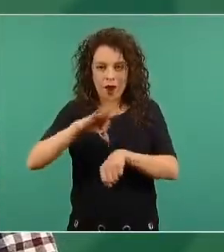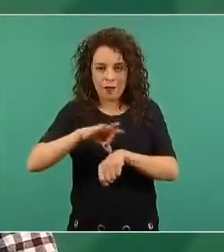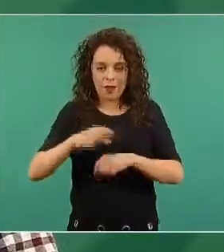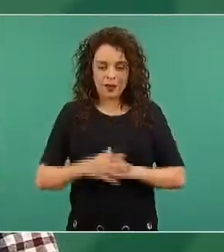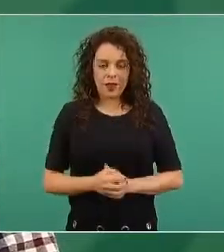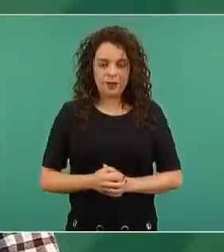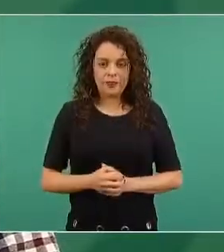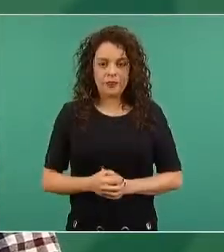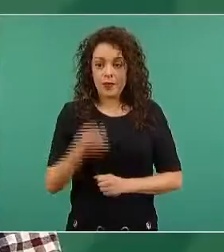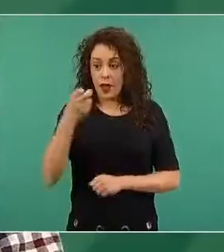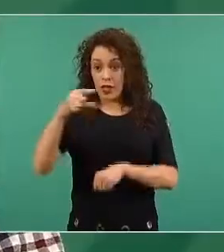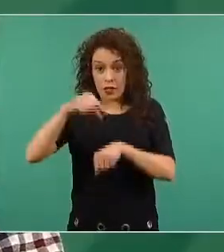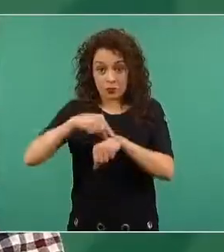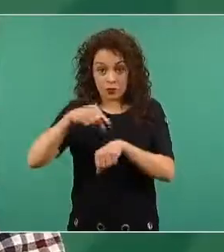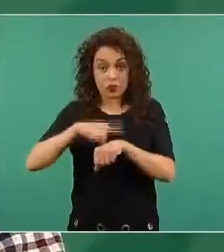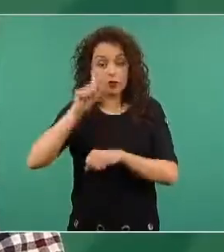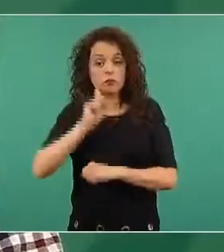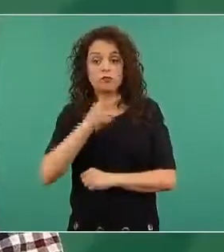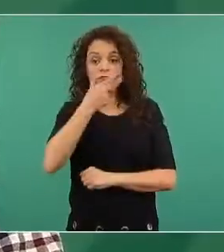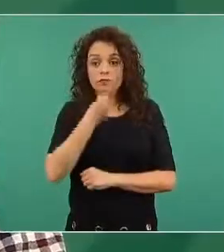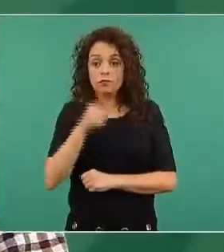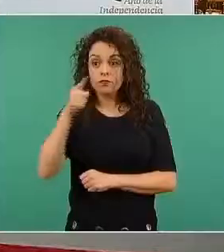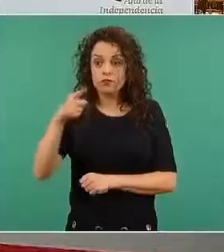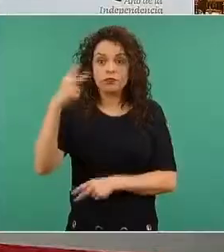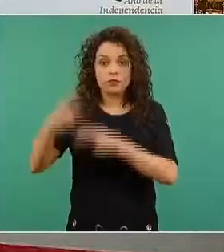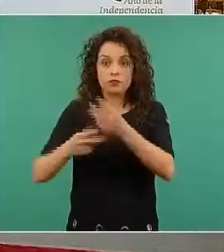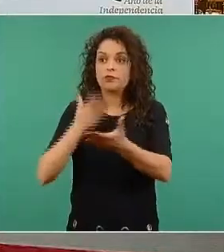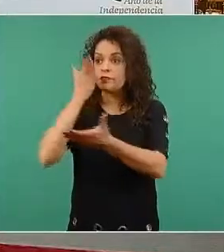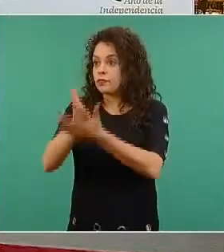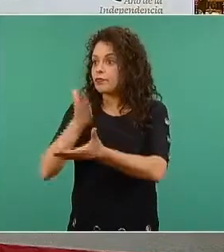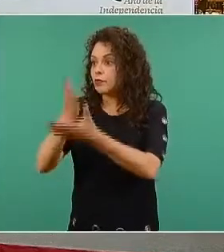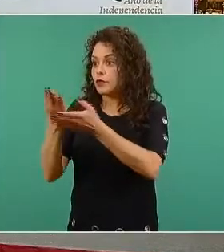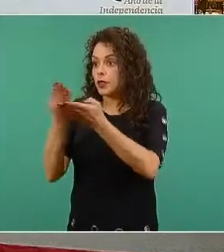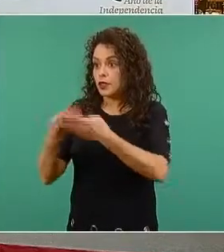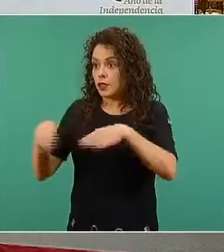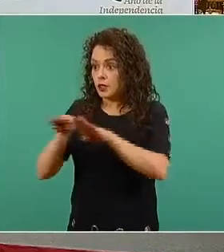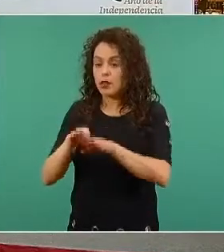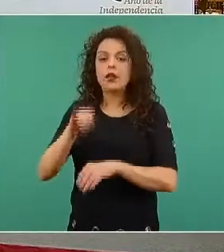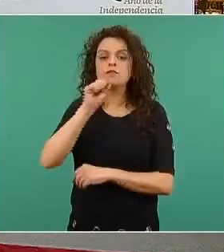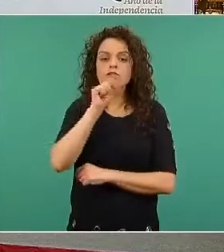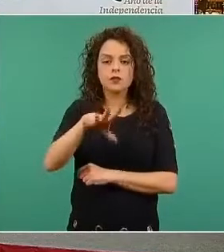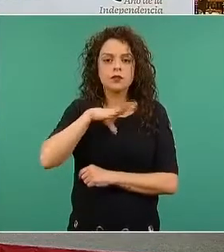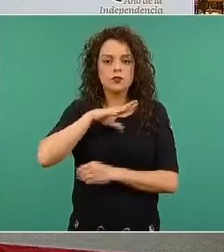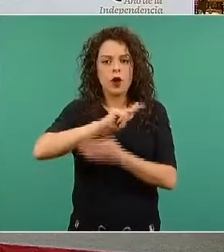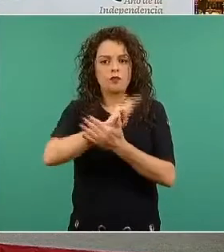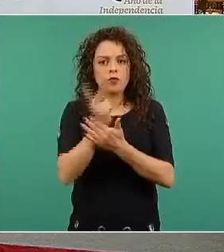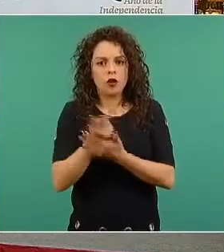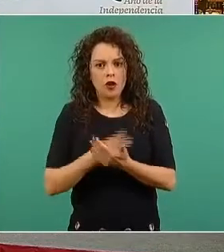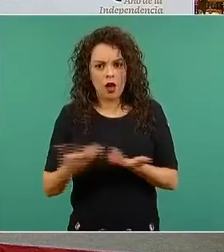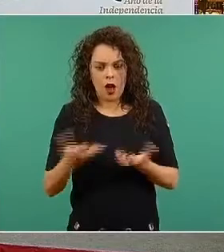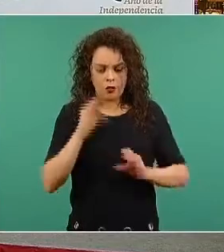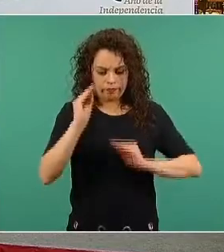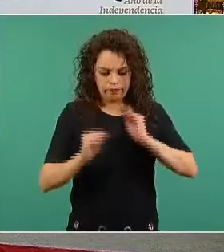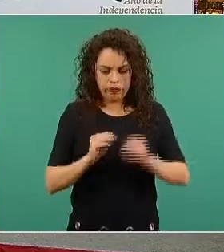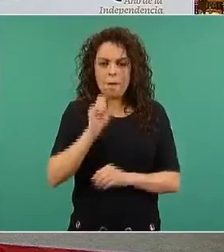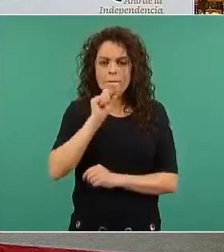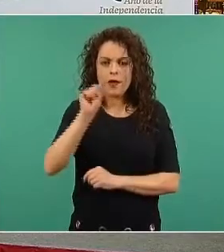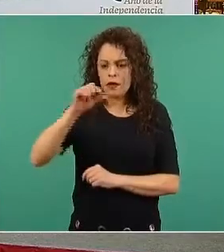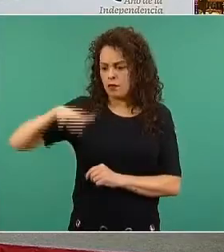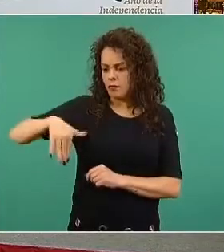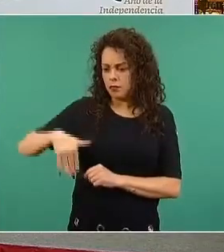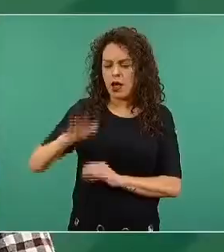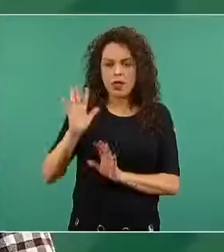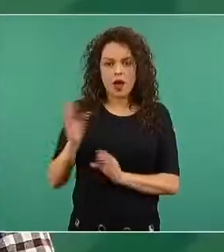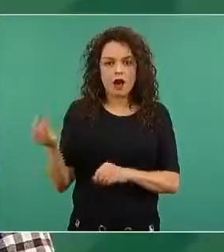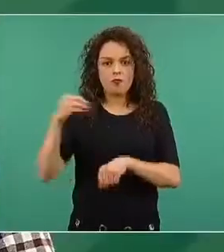estos médicos y médicas que van a los domicilios, hay programas estructurados, como el que recientemente acaba de activar la Ciudad de